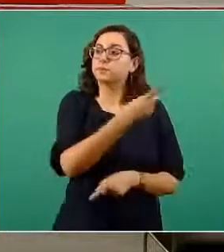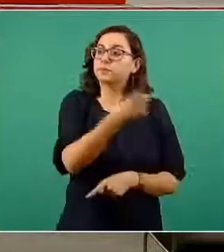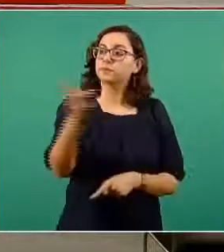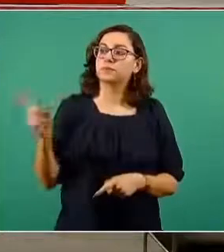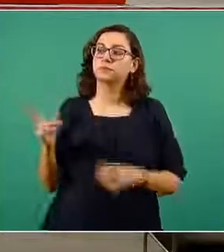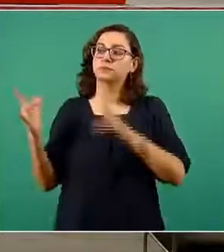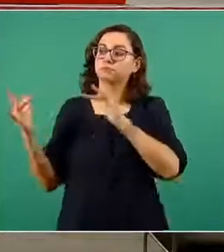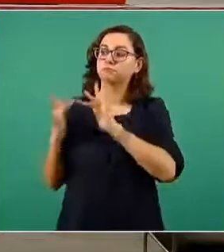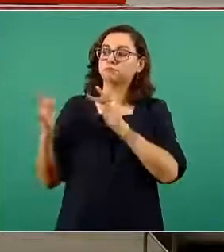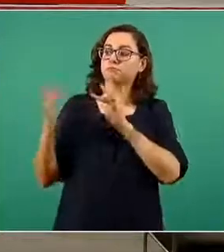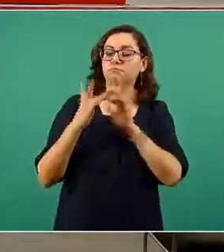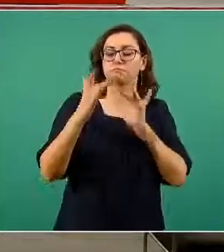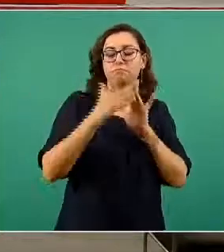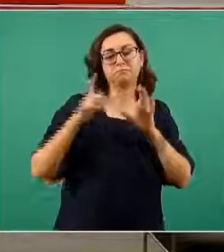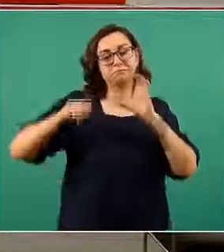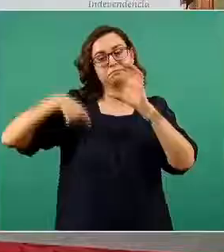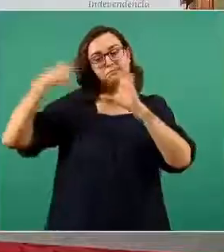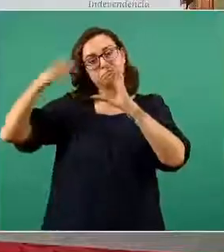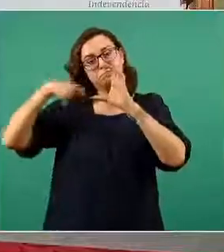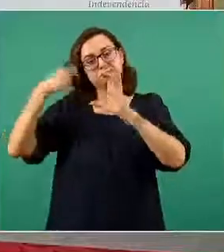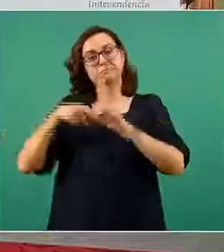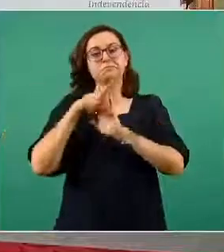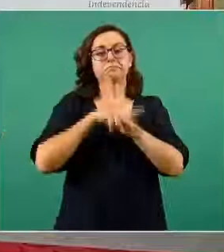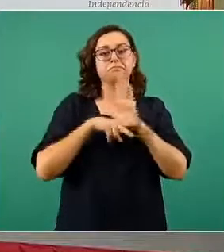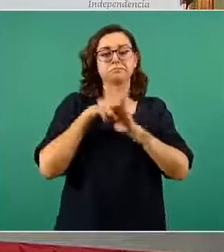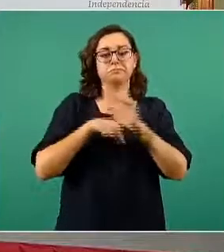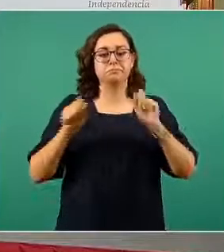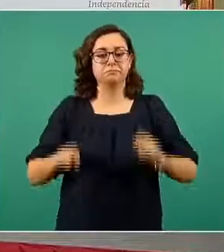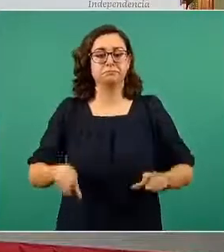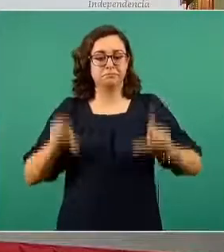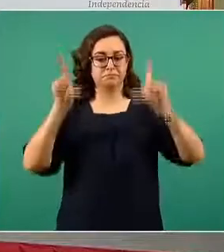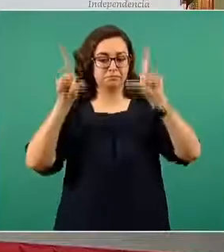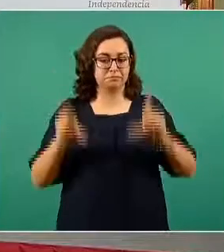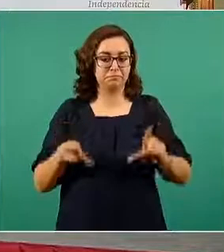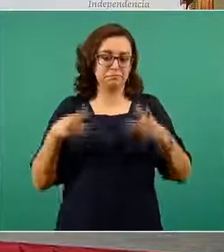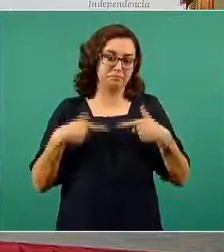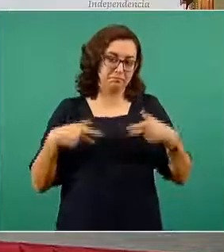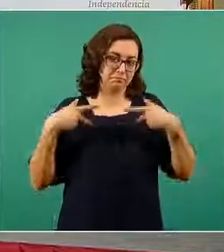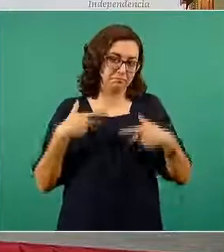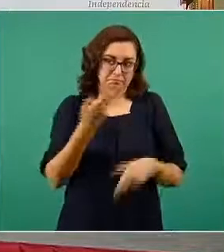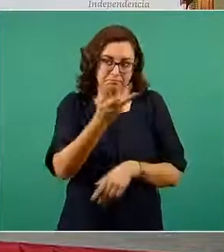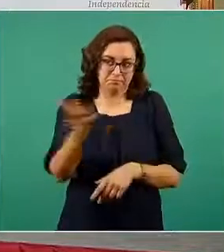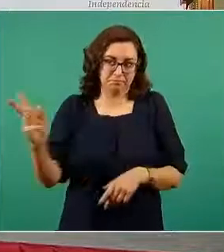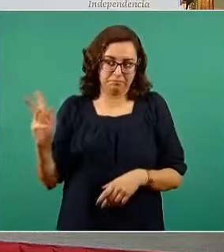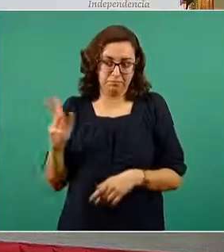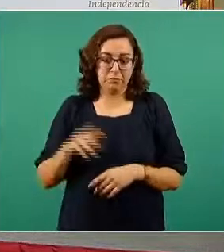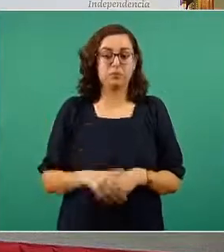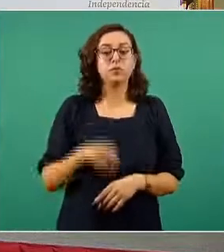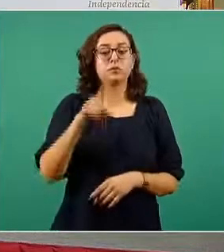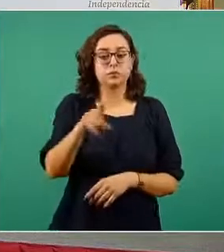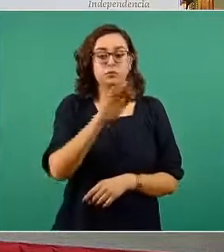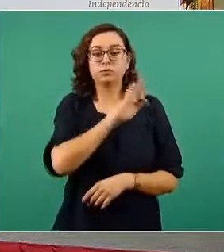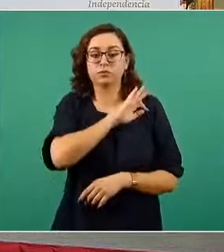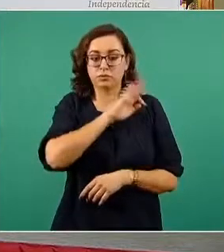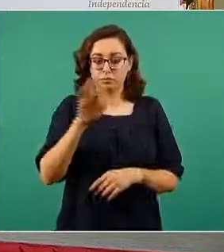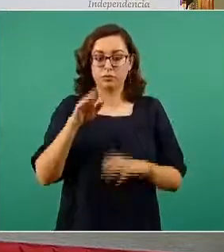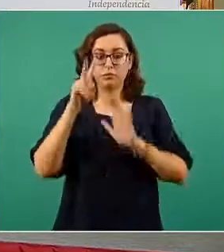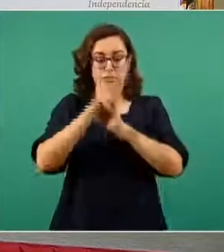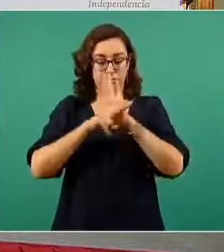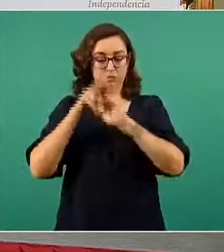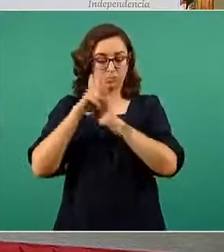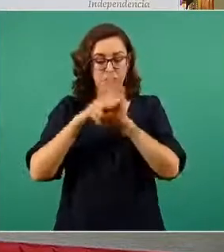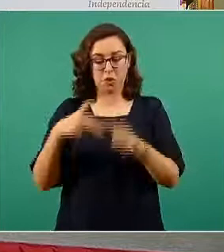poder responder preguntas que nos hacen desde la ciudadanía. Recuerde, usted puede mandar su